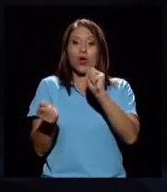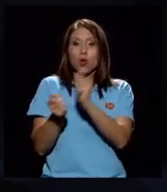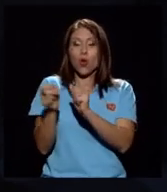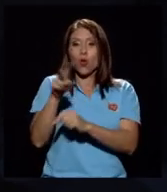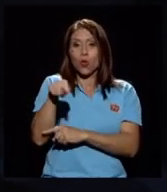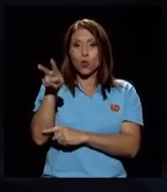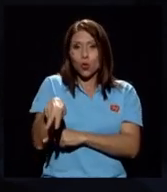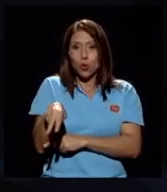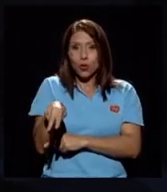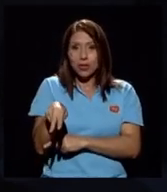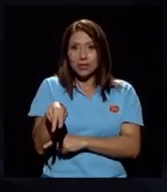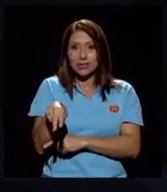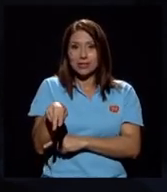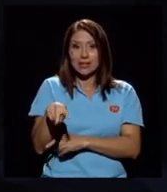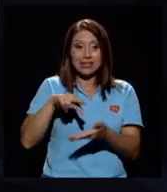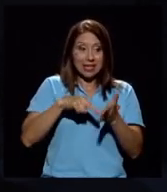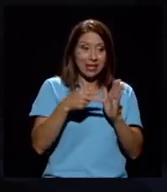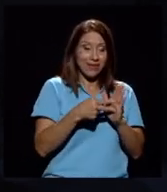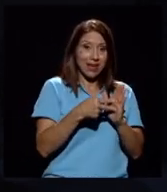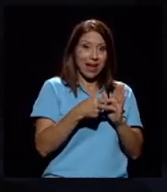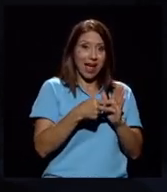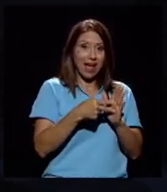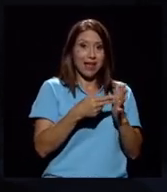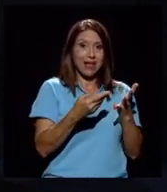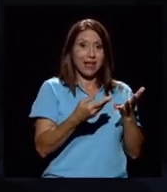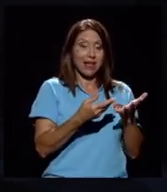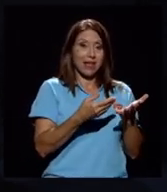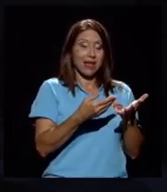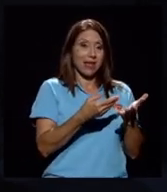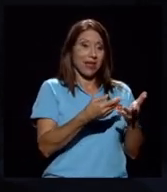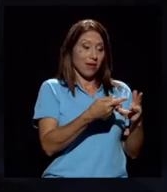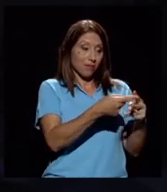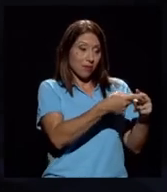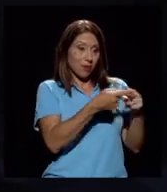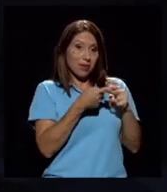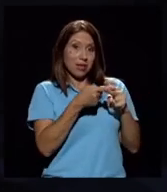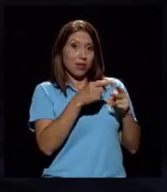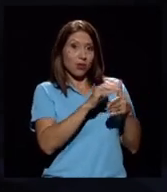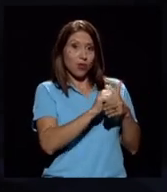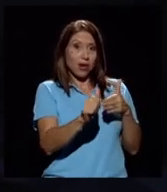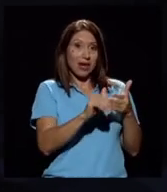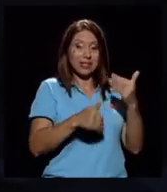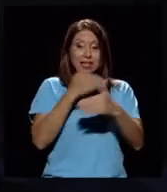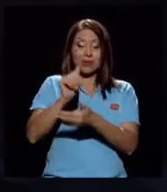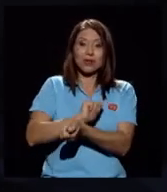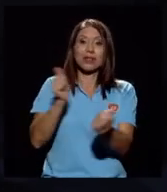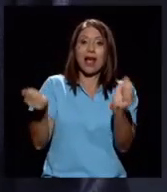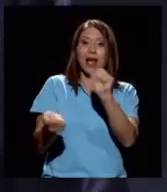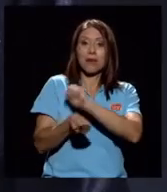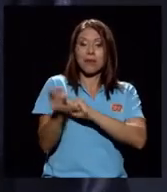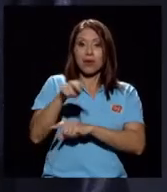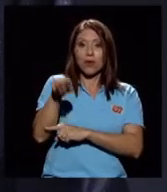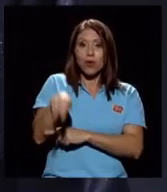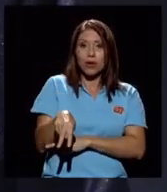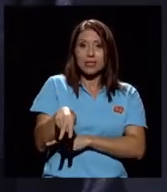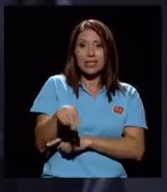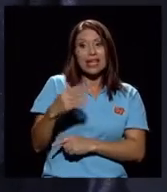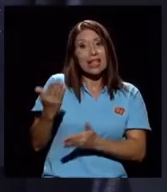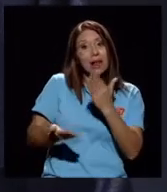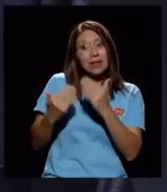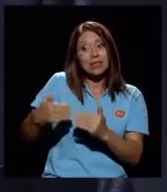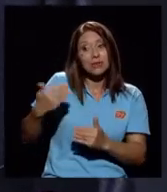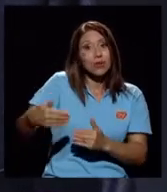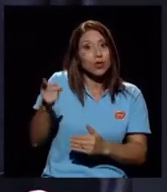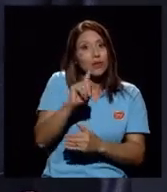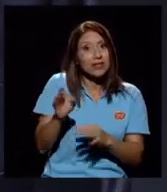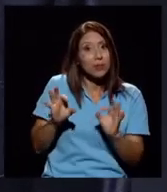pagar y endeudarse en colones a lo mejor no va a salir también porque las tasas de interés van a ser más altas ciertamente las tasas en colones